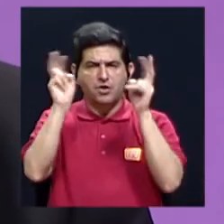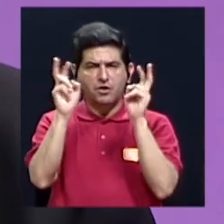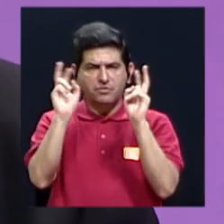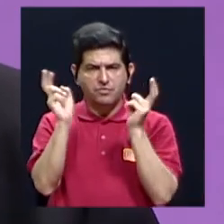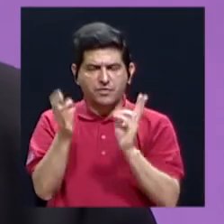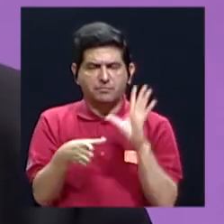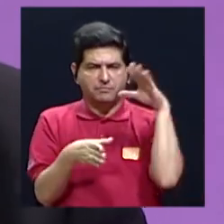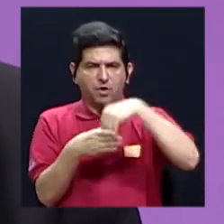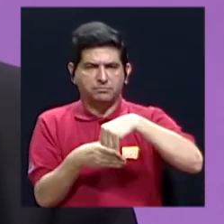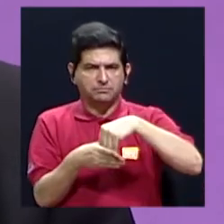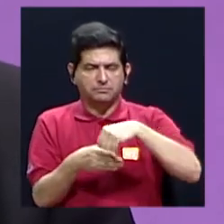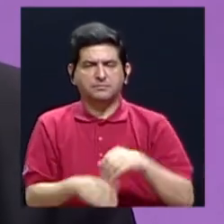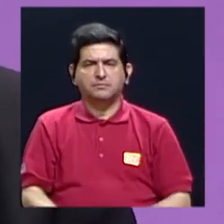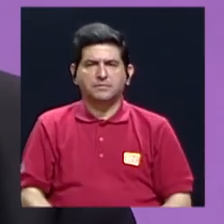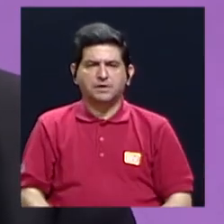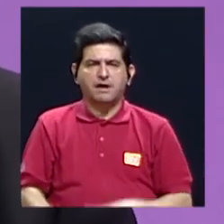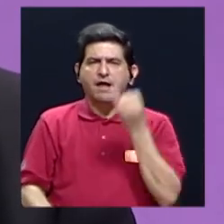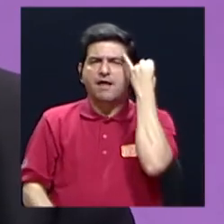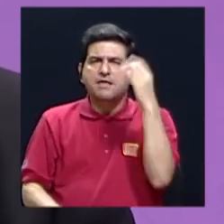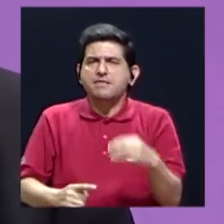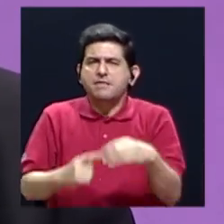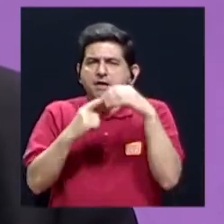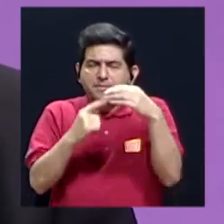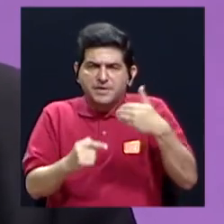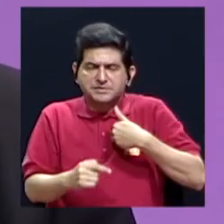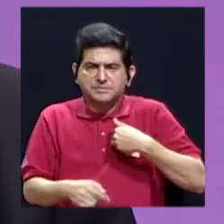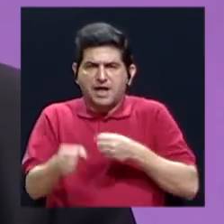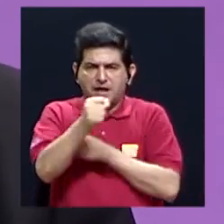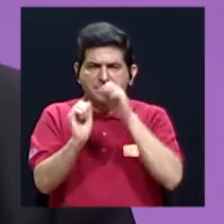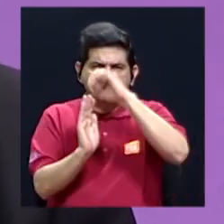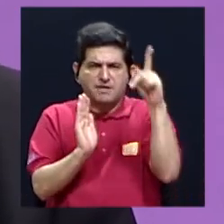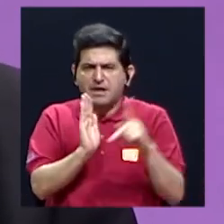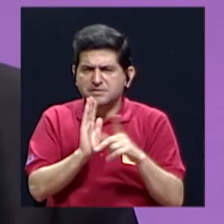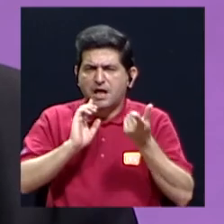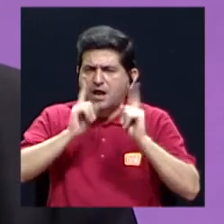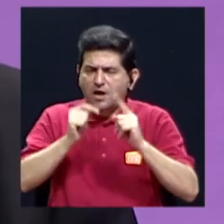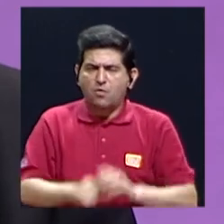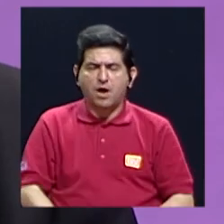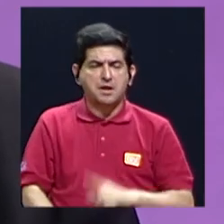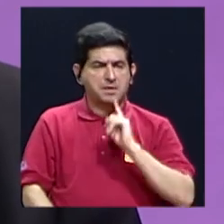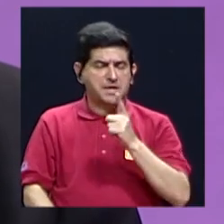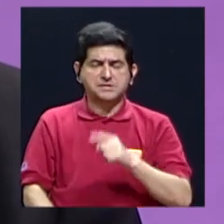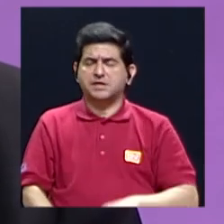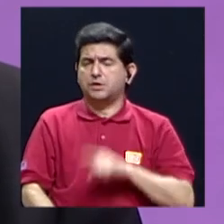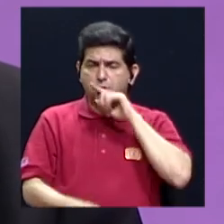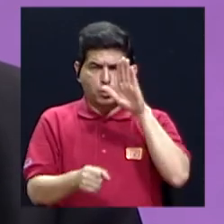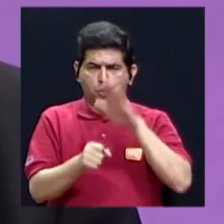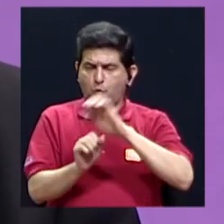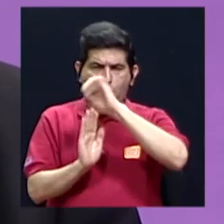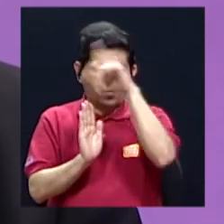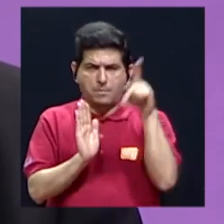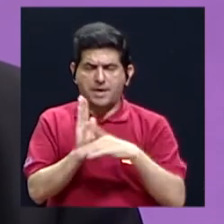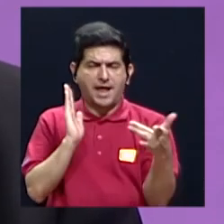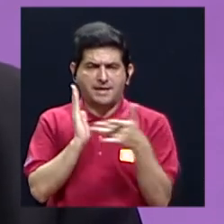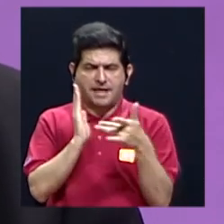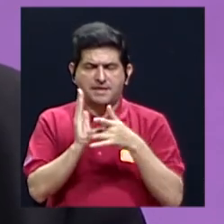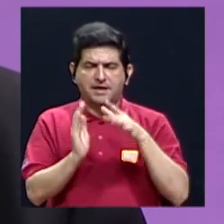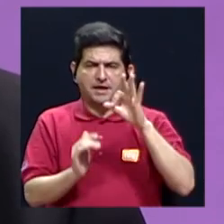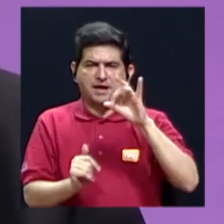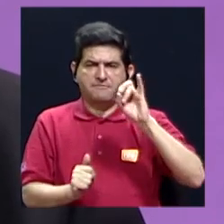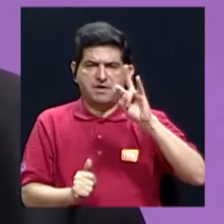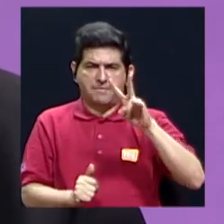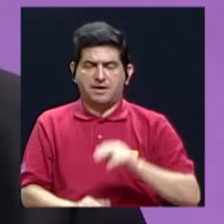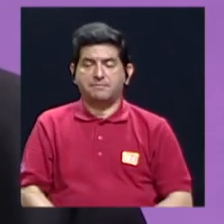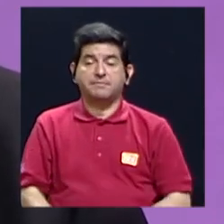estaban involucrados. ¿Cuál fue el argumento principal, por ejemplo, de la Sala Constitucional para declarar inconstitucional la técnica FIP? Bueno,